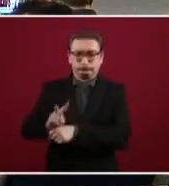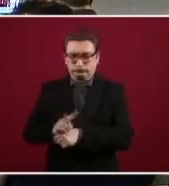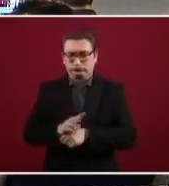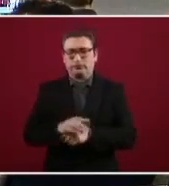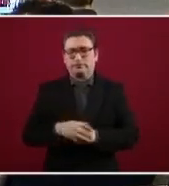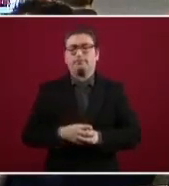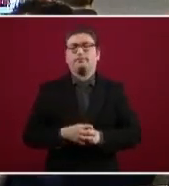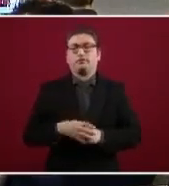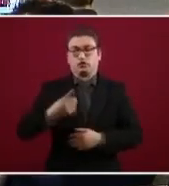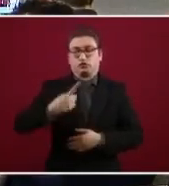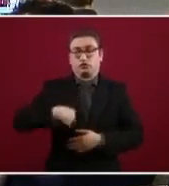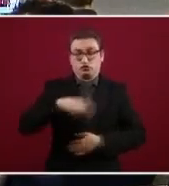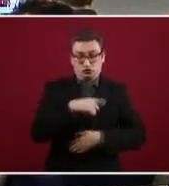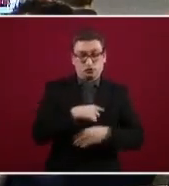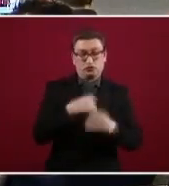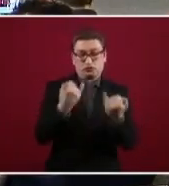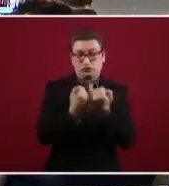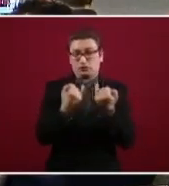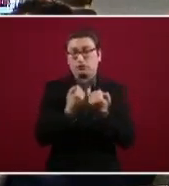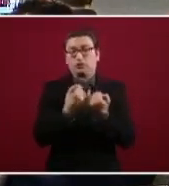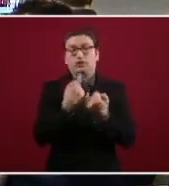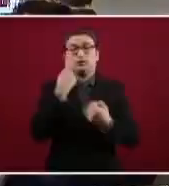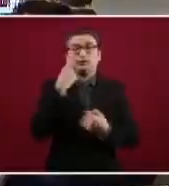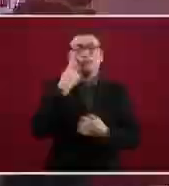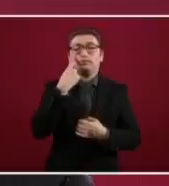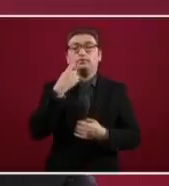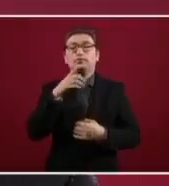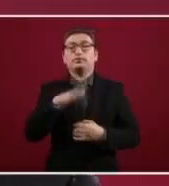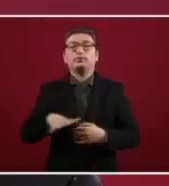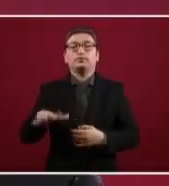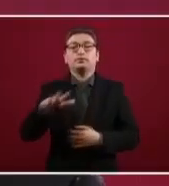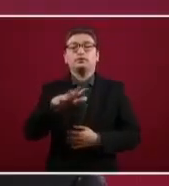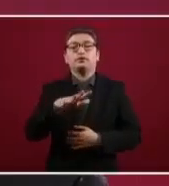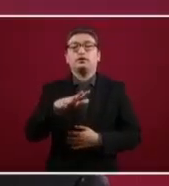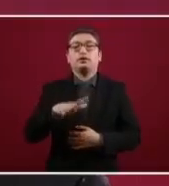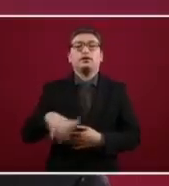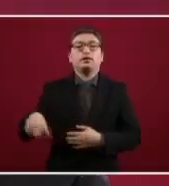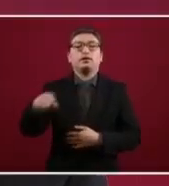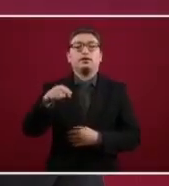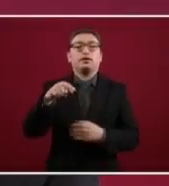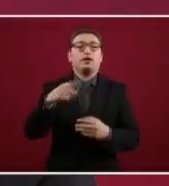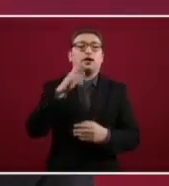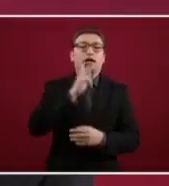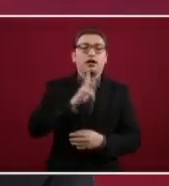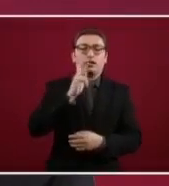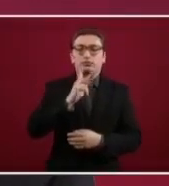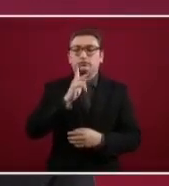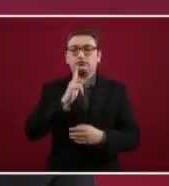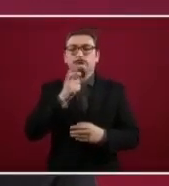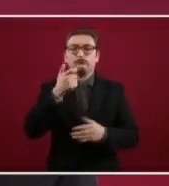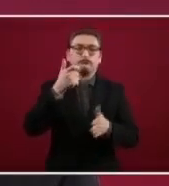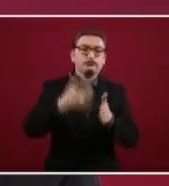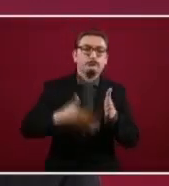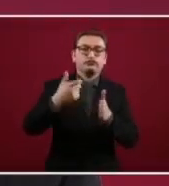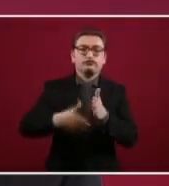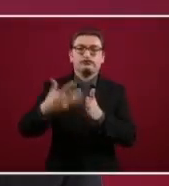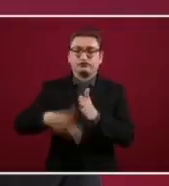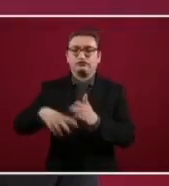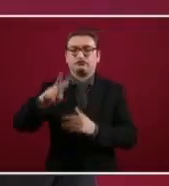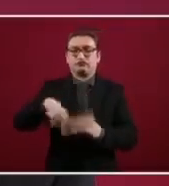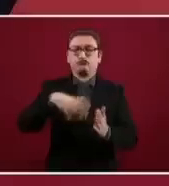mano y pendientes de la del cumplimiento de las ofertas y de la crédito para que se mantenga